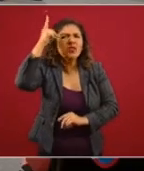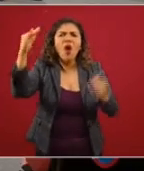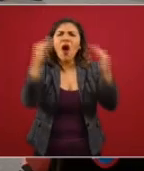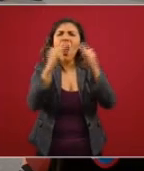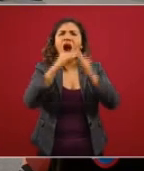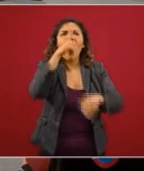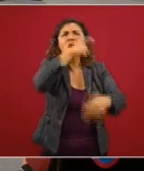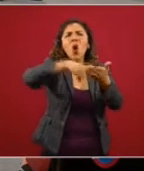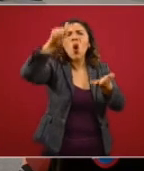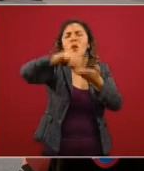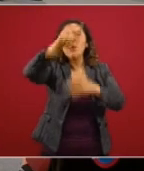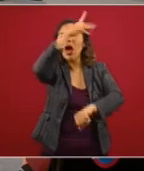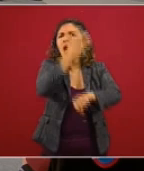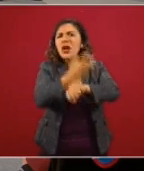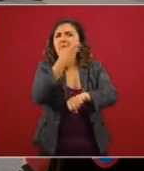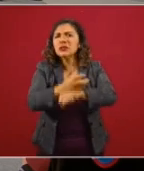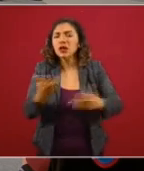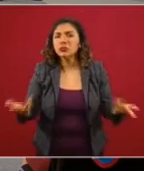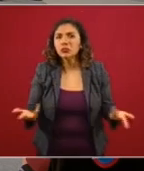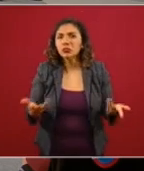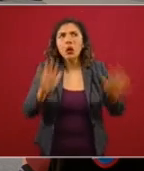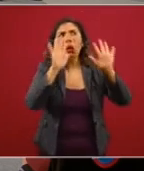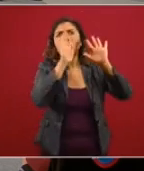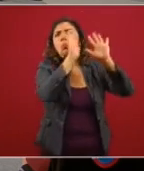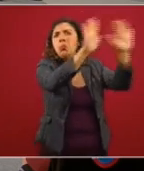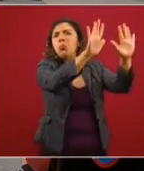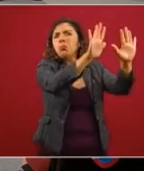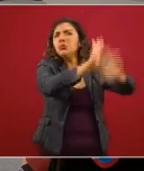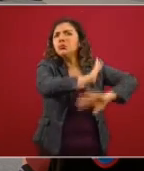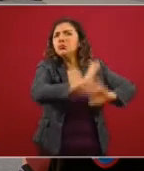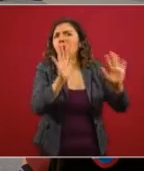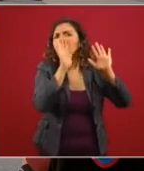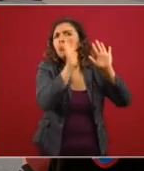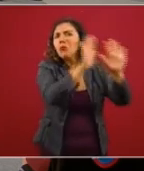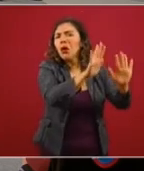Unidos y se queda allá